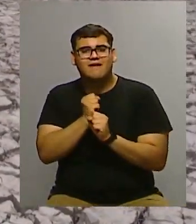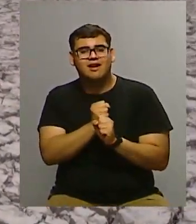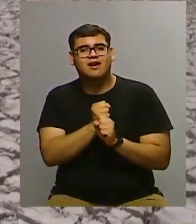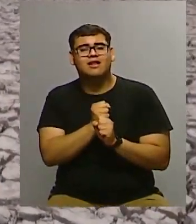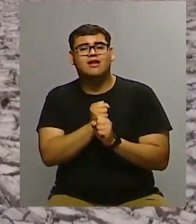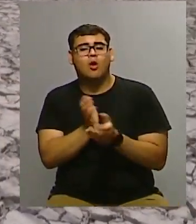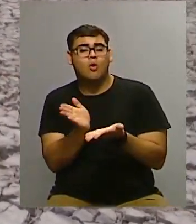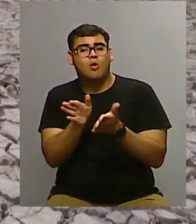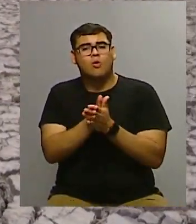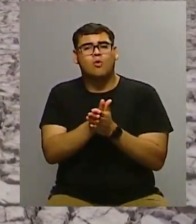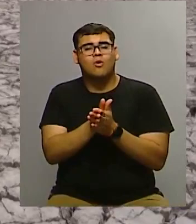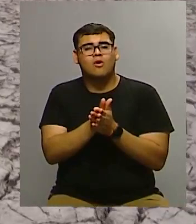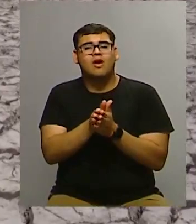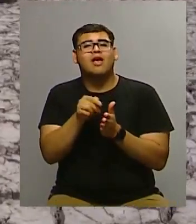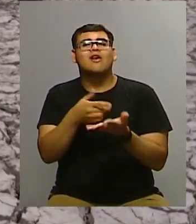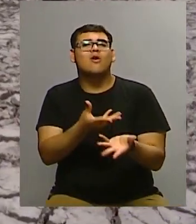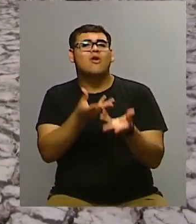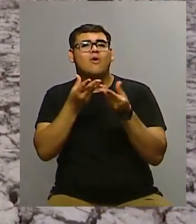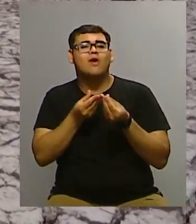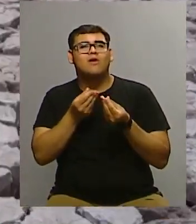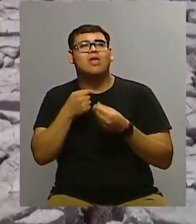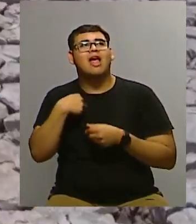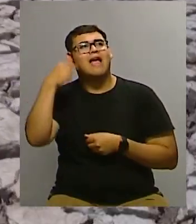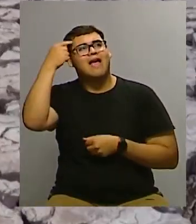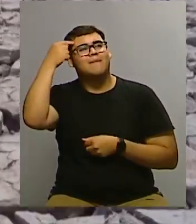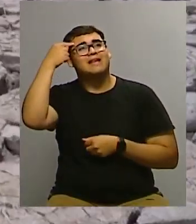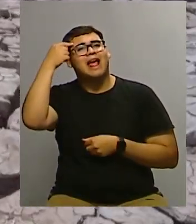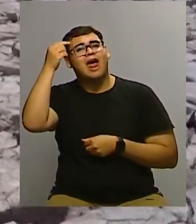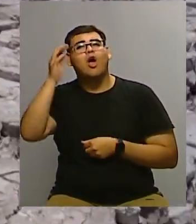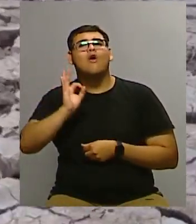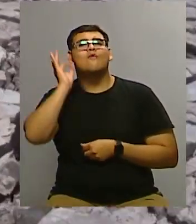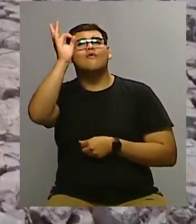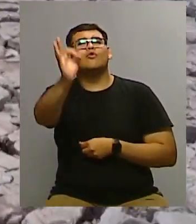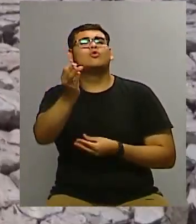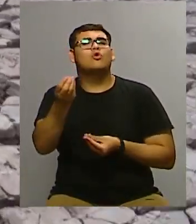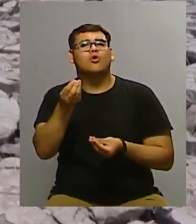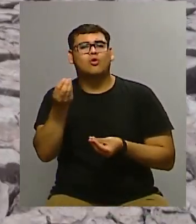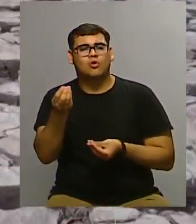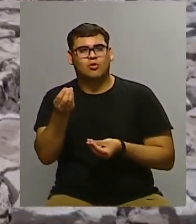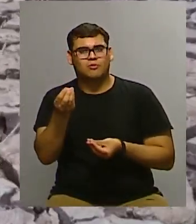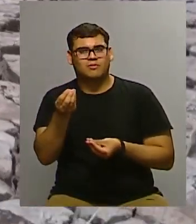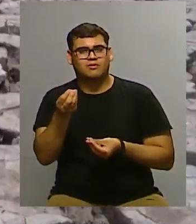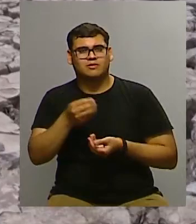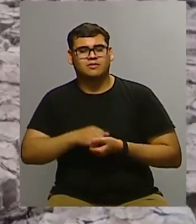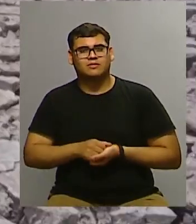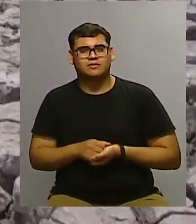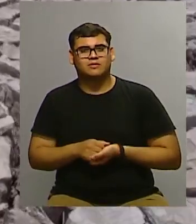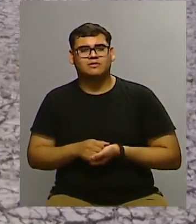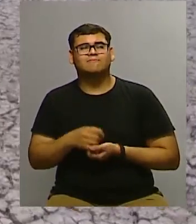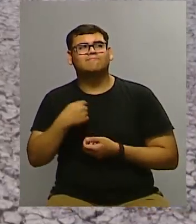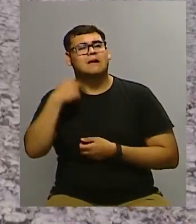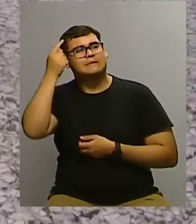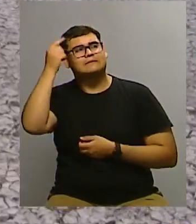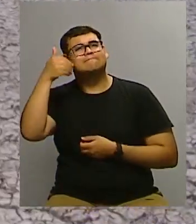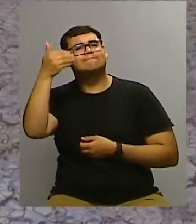digamos, no sé si es la ventaja o la capacidad de pensar lejos. Creo que por ahí va la situación. Tenemos que aprender a pensar